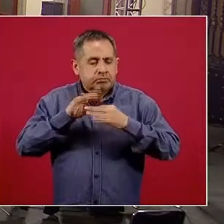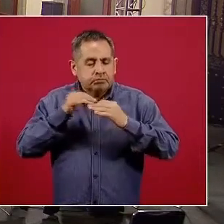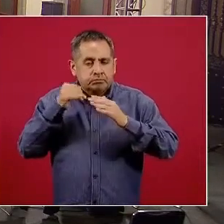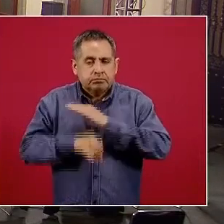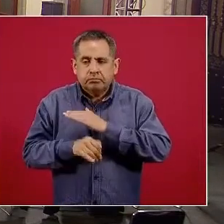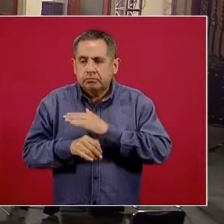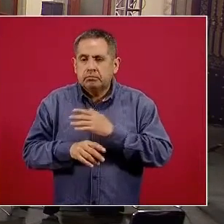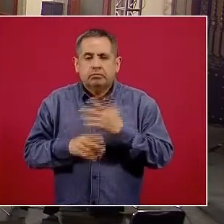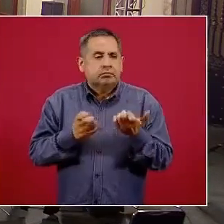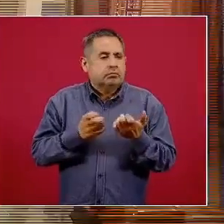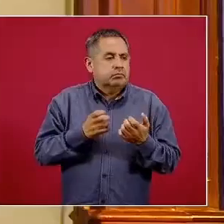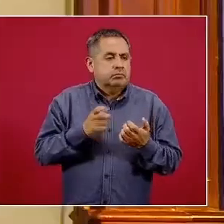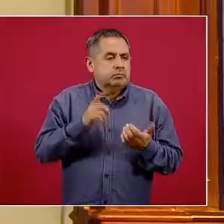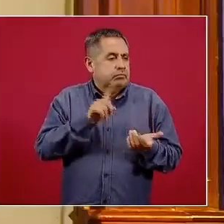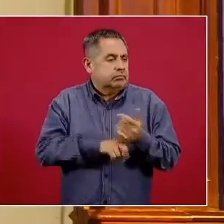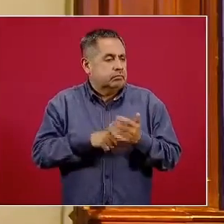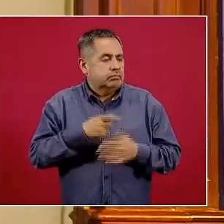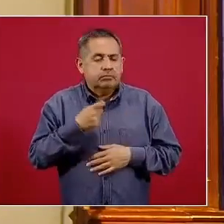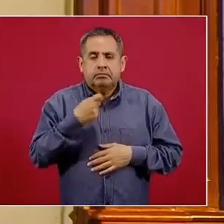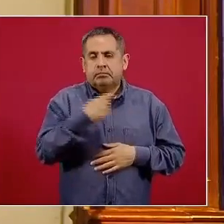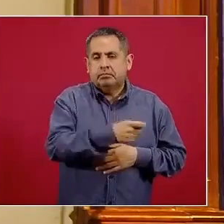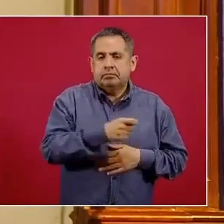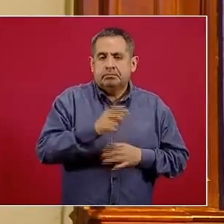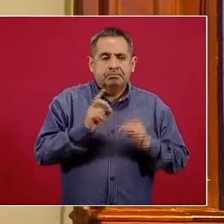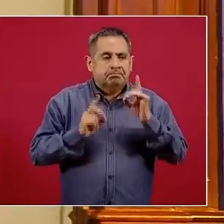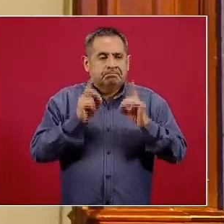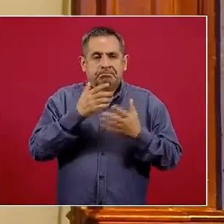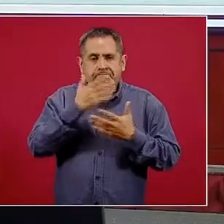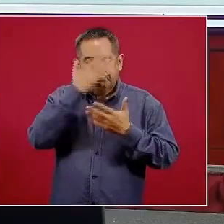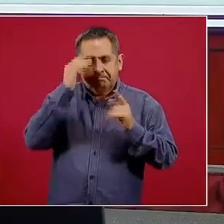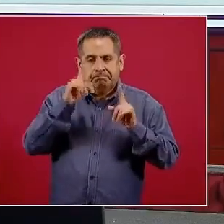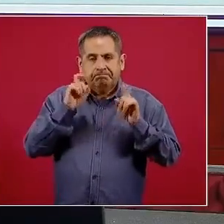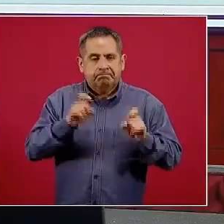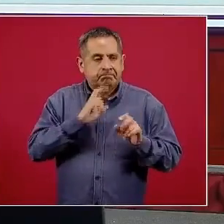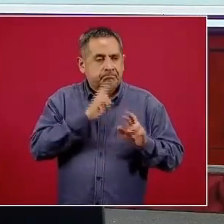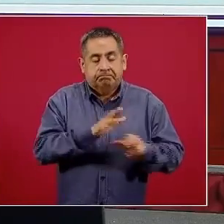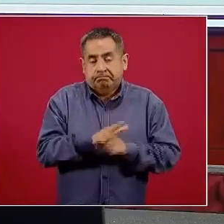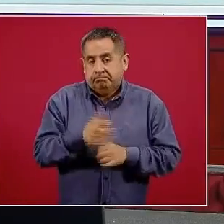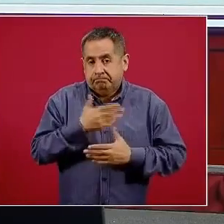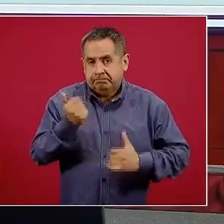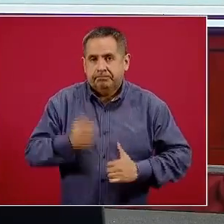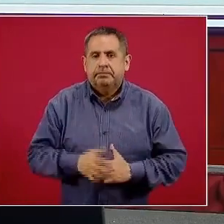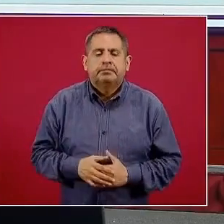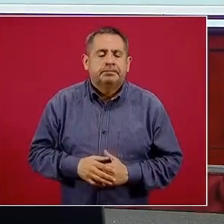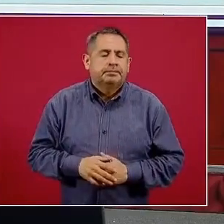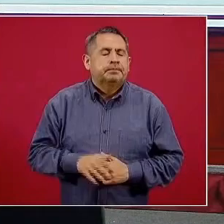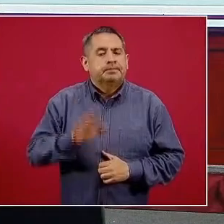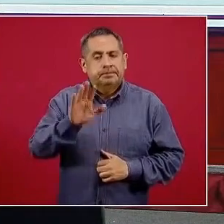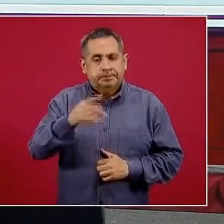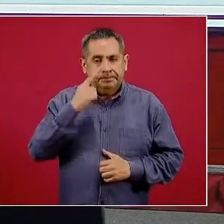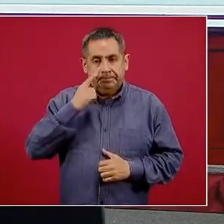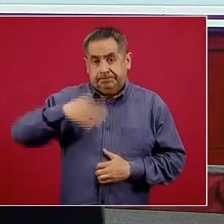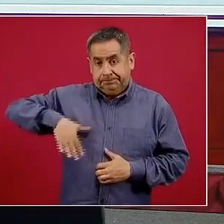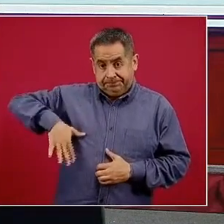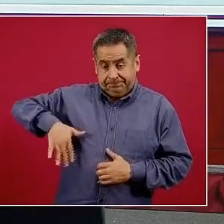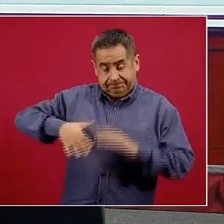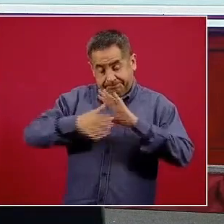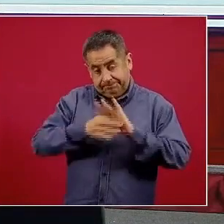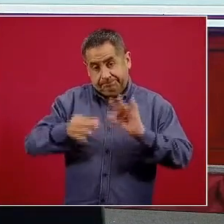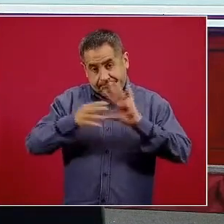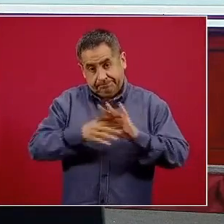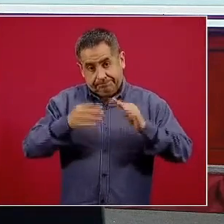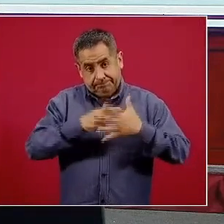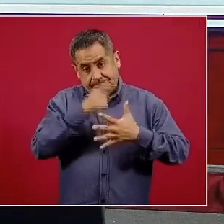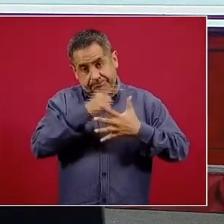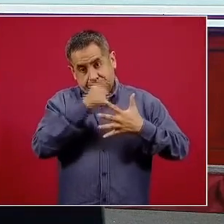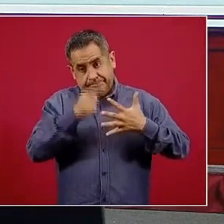eso pues es un caso sospechoso en el cual no podremos conocer un resultado. ¿Qué pasa? Basado en lo que acabo de describir, en función de